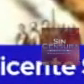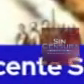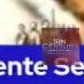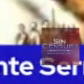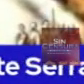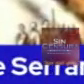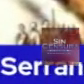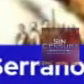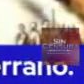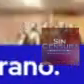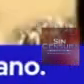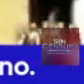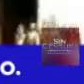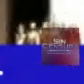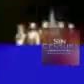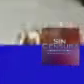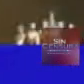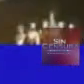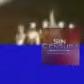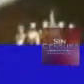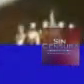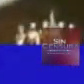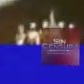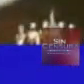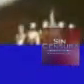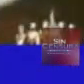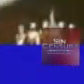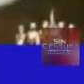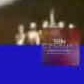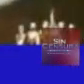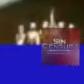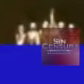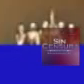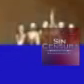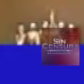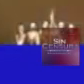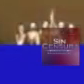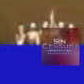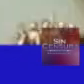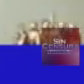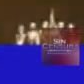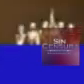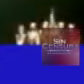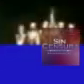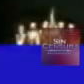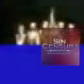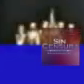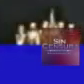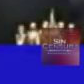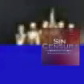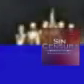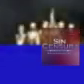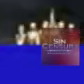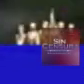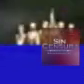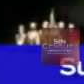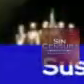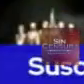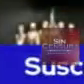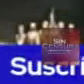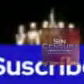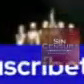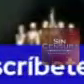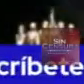preguntó a Ibáñez si había compartido la información con alguna otra agencia además de la Policía Federal y si la DEA había participado